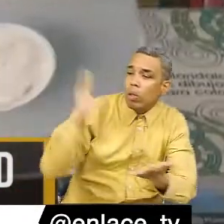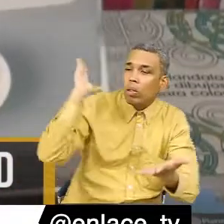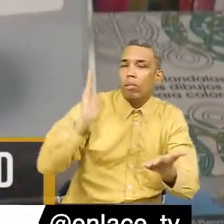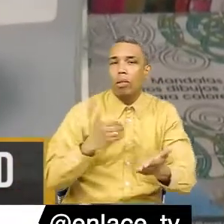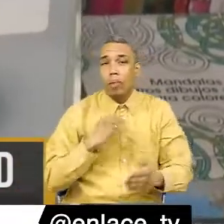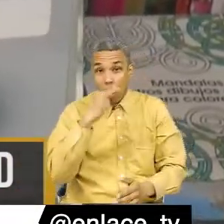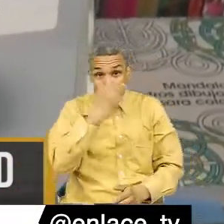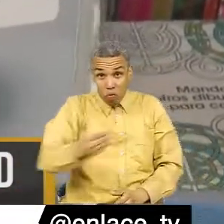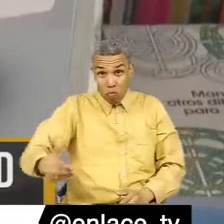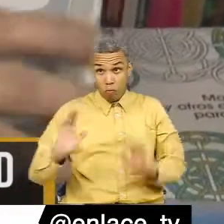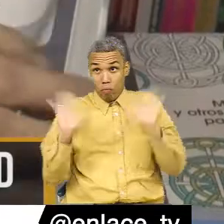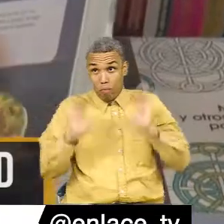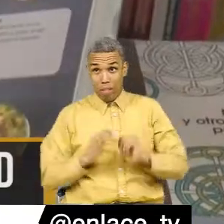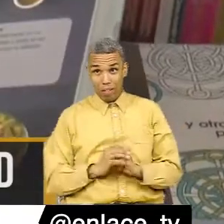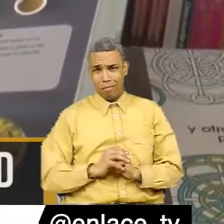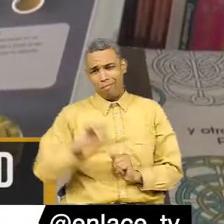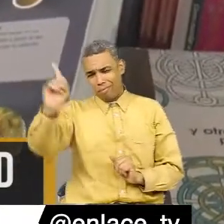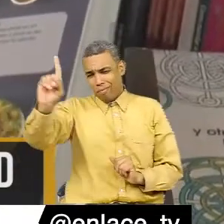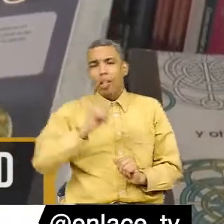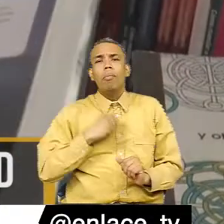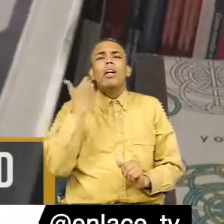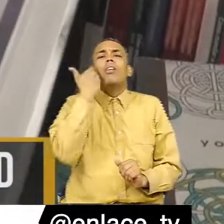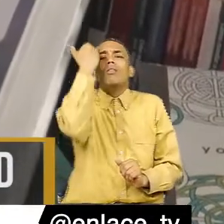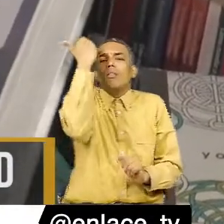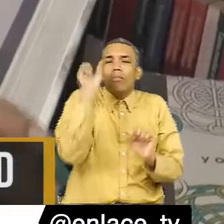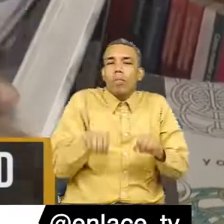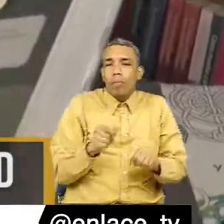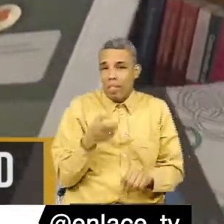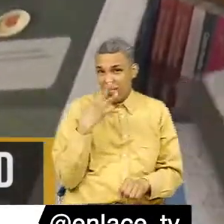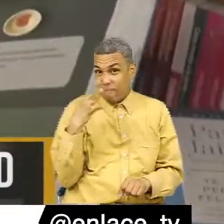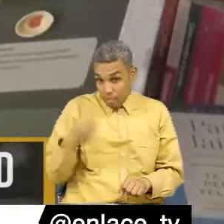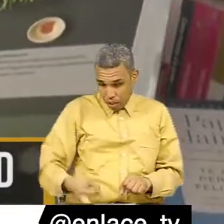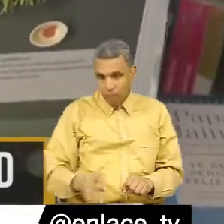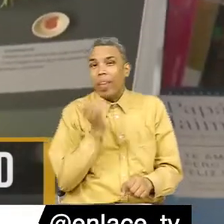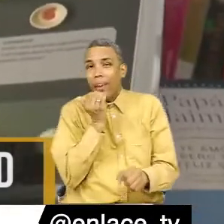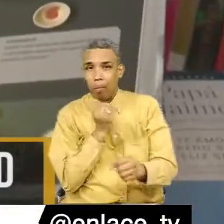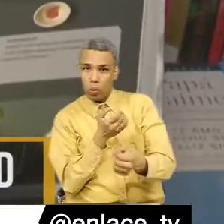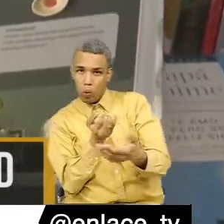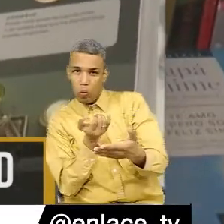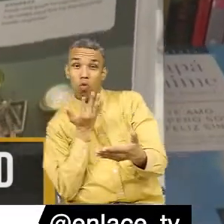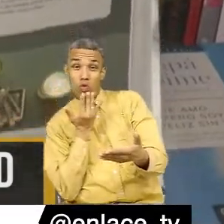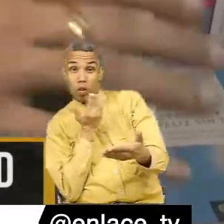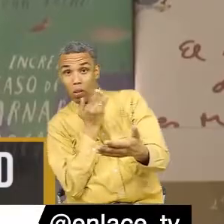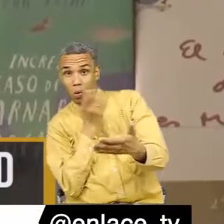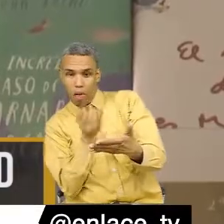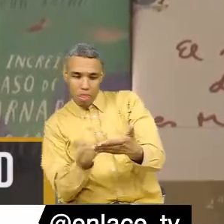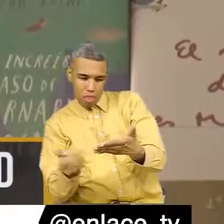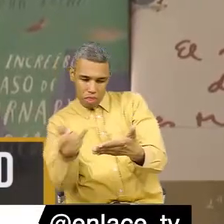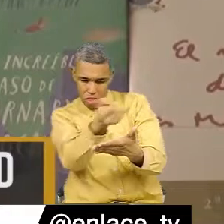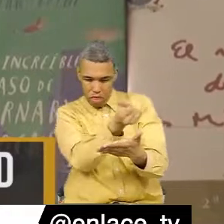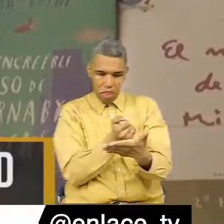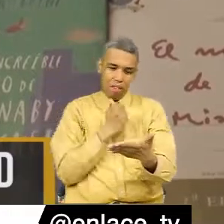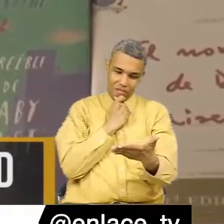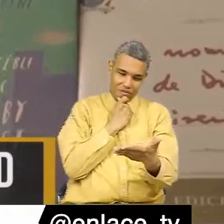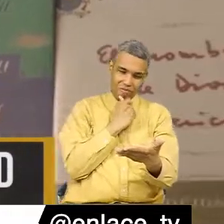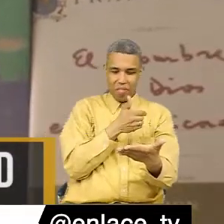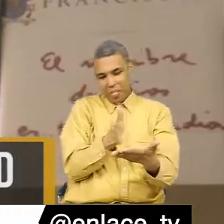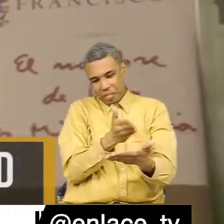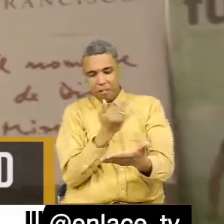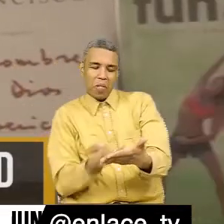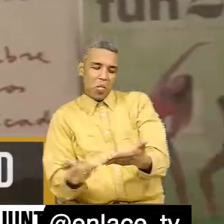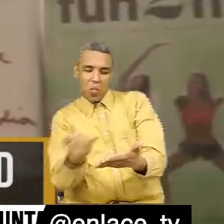que lo mandala está comprobado que tú, por medio de cuando empiezas a colorear y empiezas a sacar lo que sientes en ese momento,